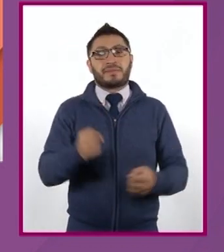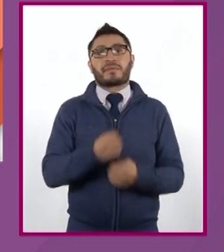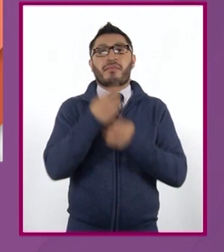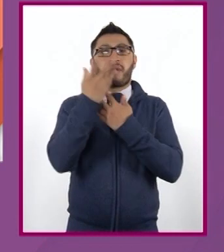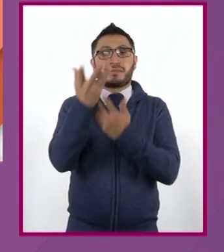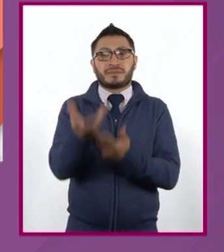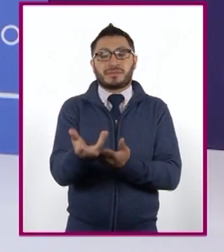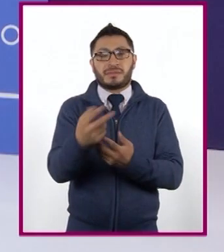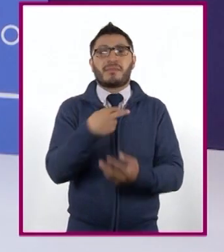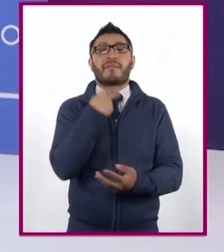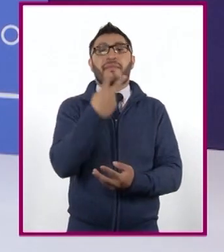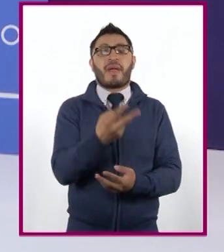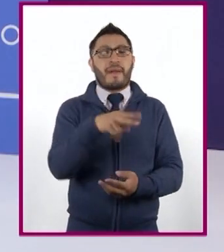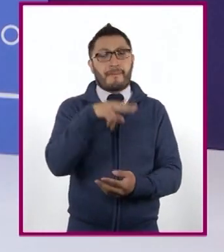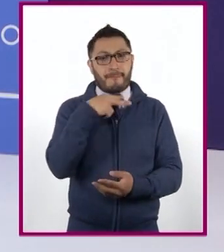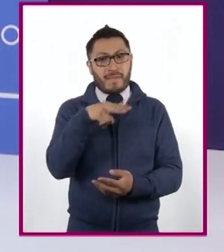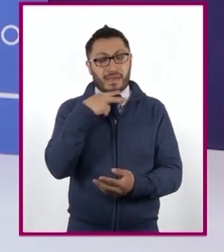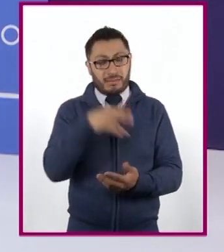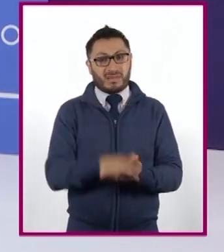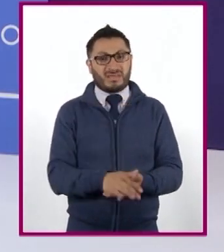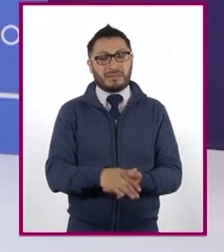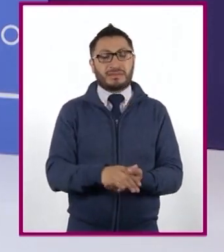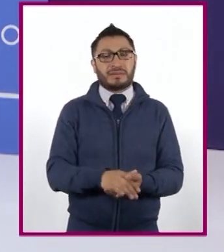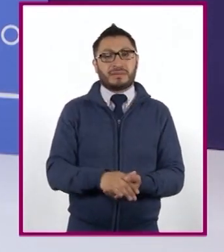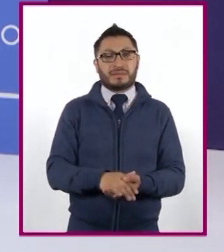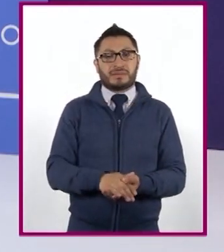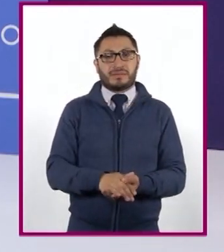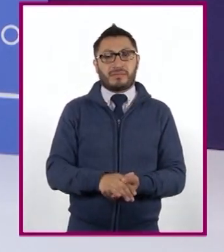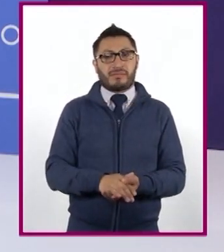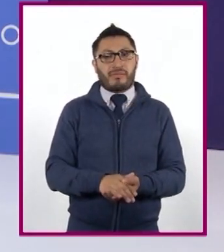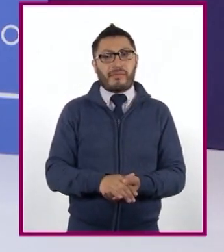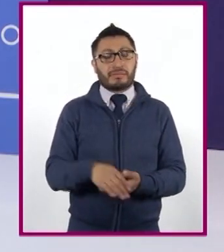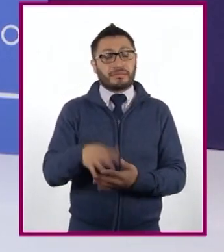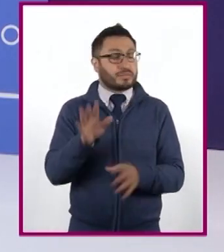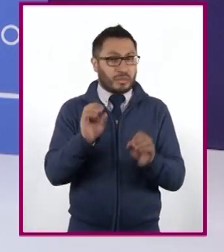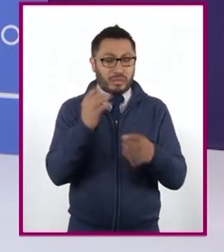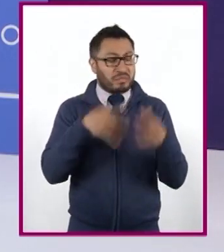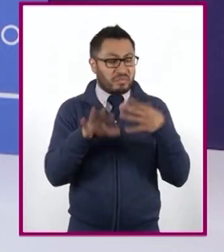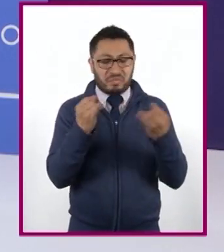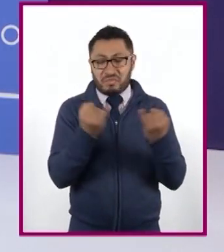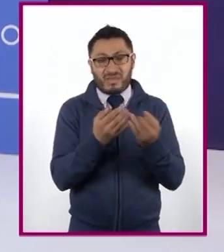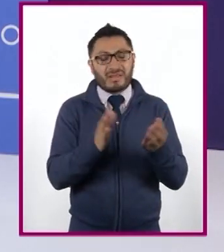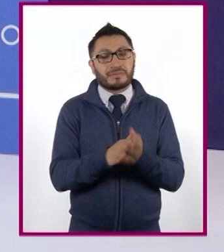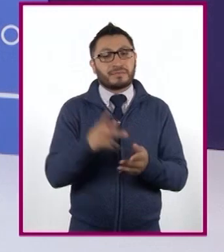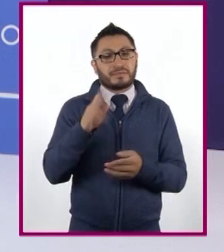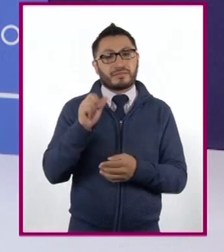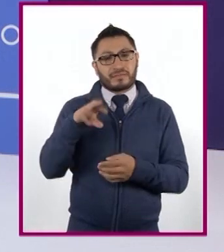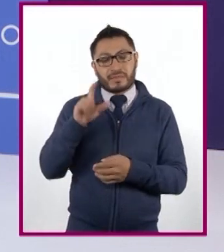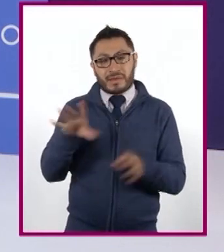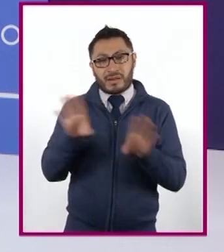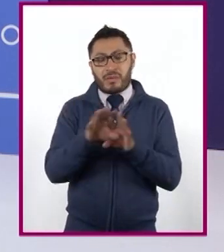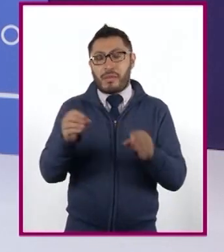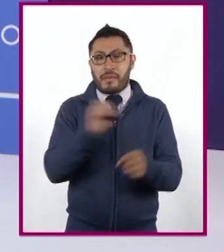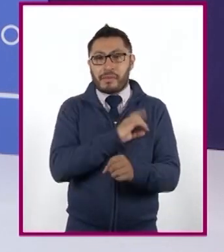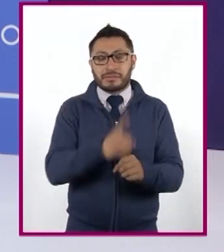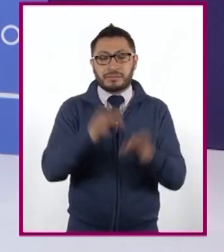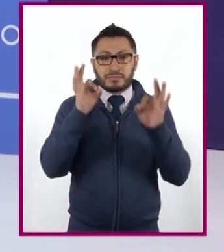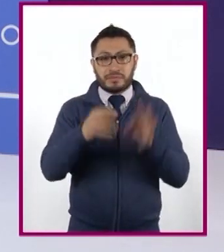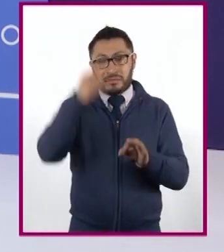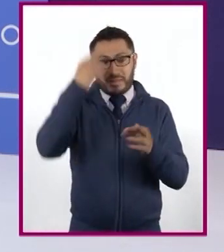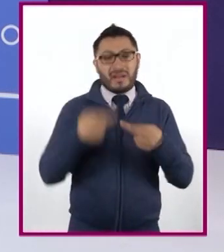verbal. El panel de discusión es una gran oportunidad para presentar ideas de forma